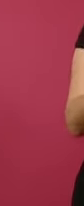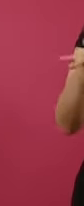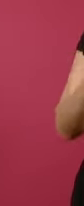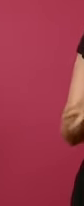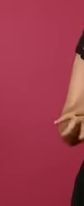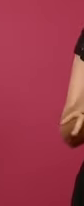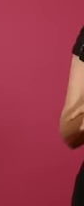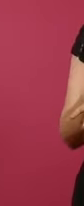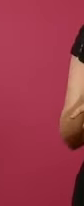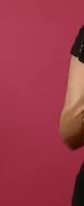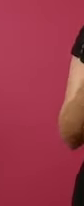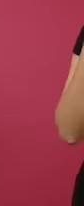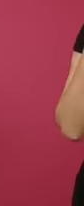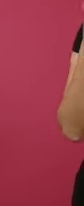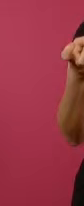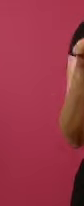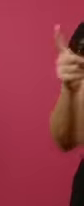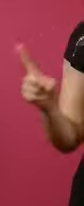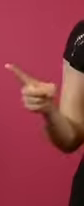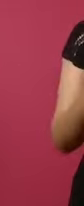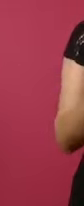y que